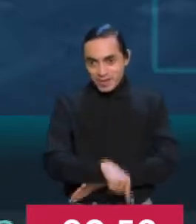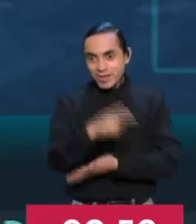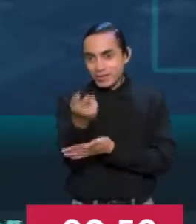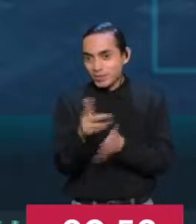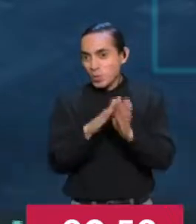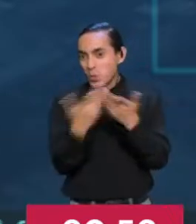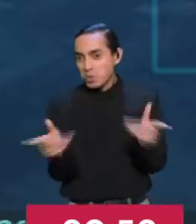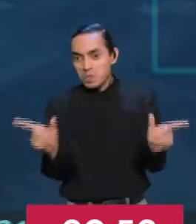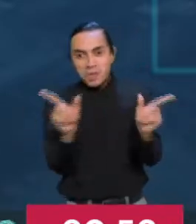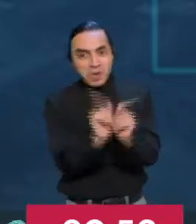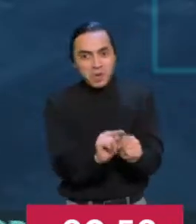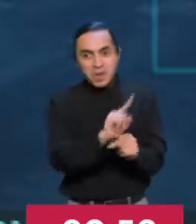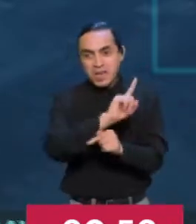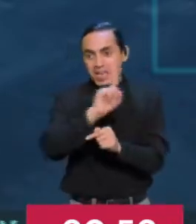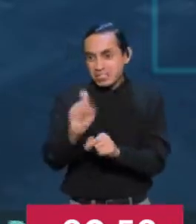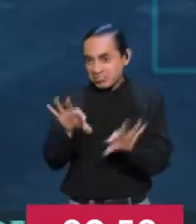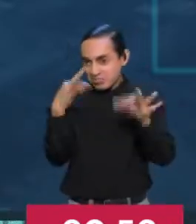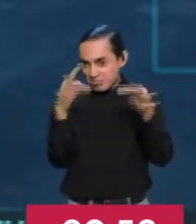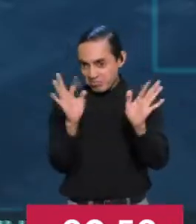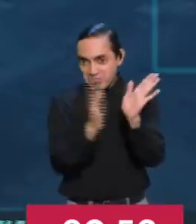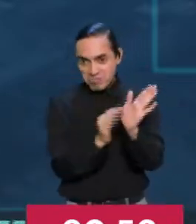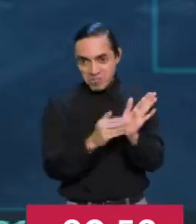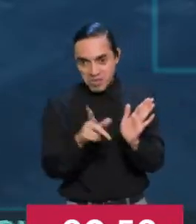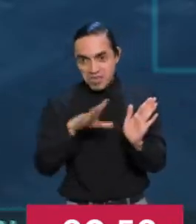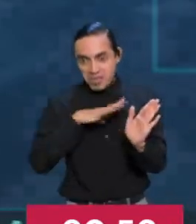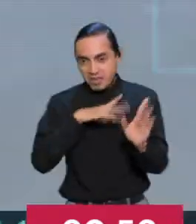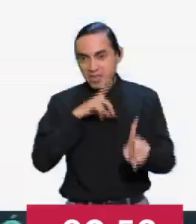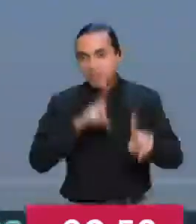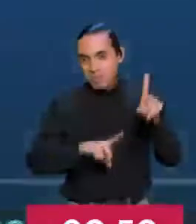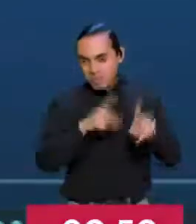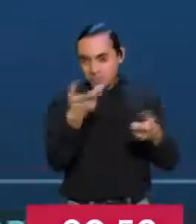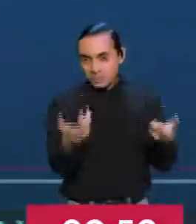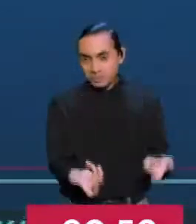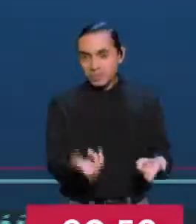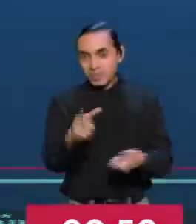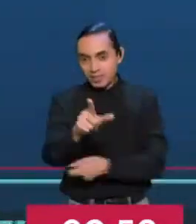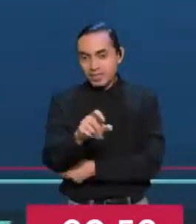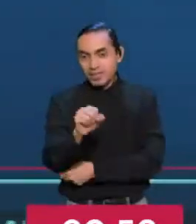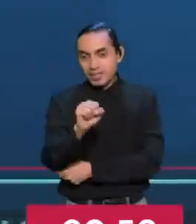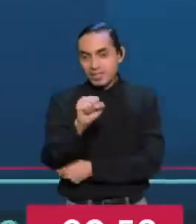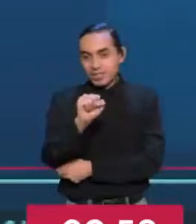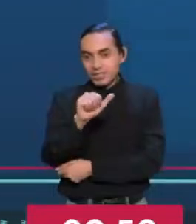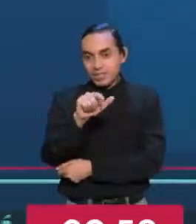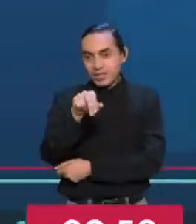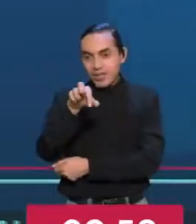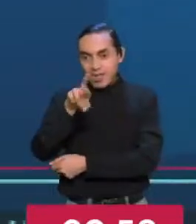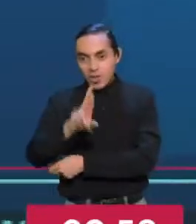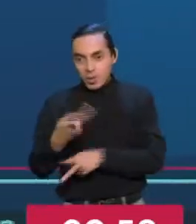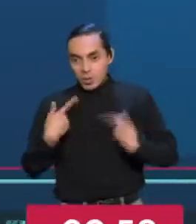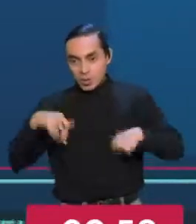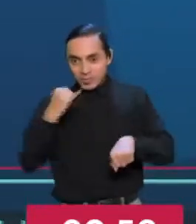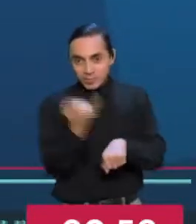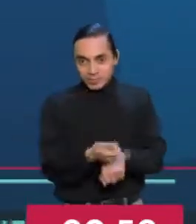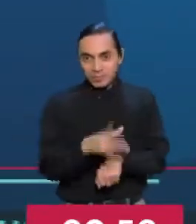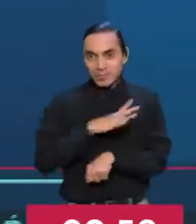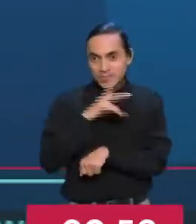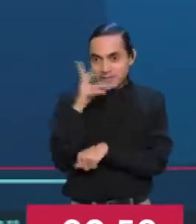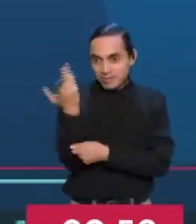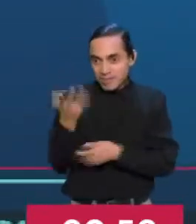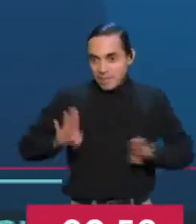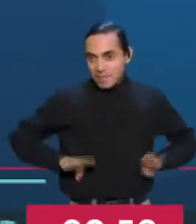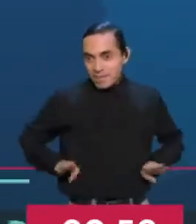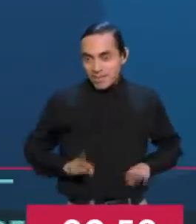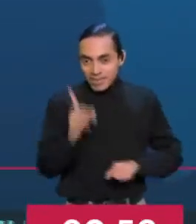cortito, son 100 páginas dependiendo de la edición. Y bueno, Salvador Novo pues es un personaje algo complejo, que nació aquí en la ciudad, pero se